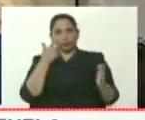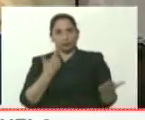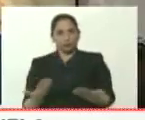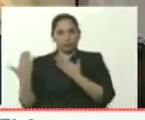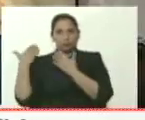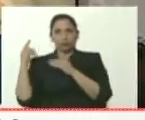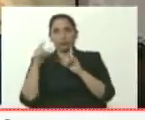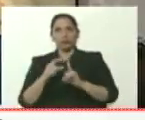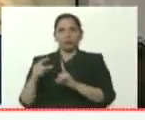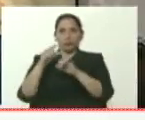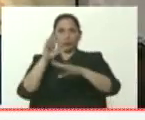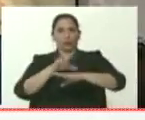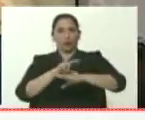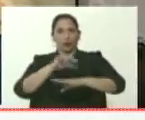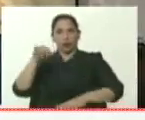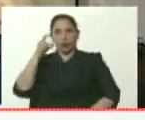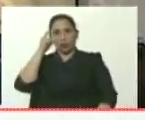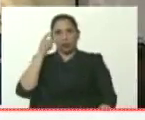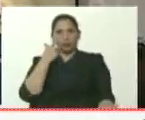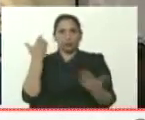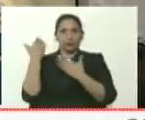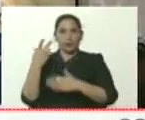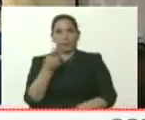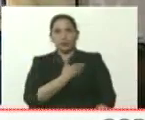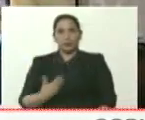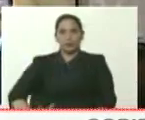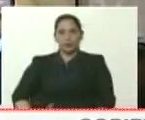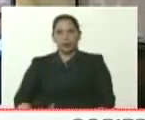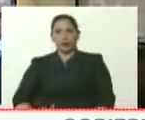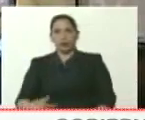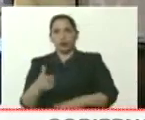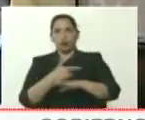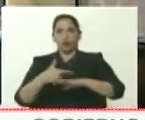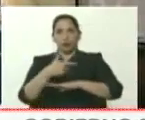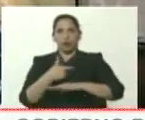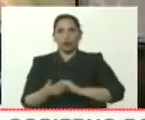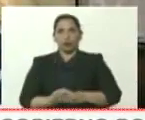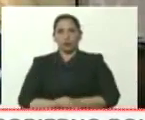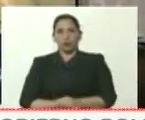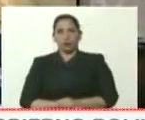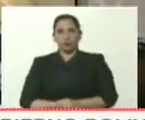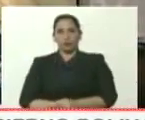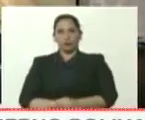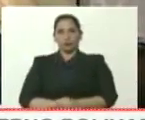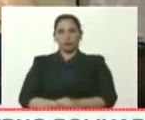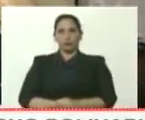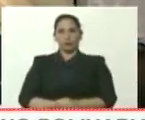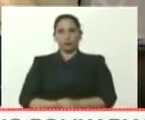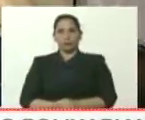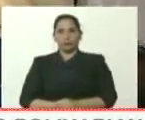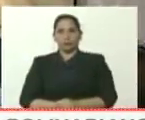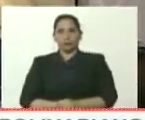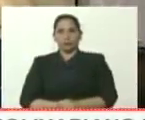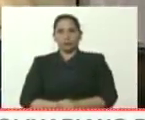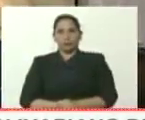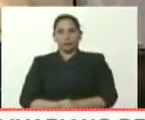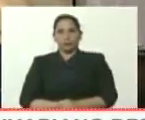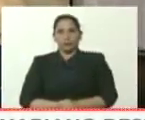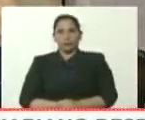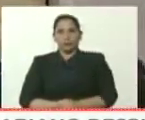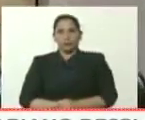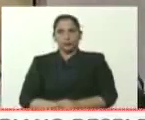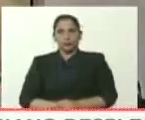palabra al doctor Jorge Rodríguez, vicepresidente de Gobierno. El jefe de la diplomacia venezolana, Jorge Arraza, quien